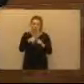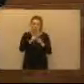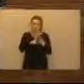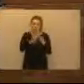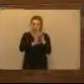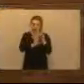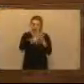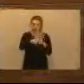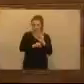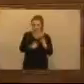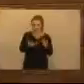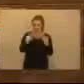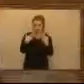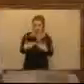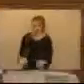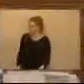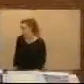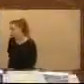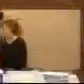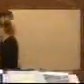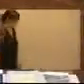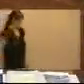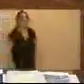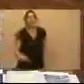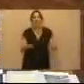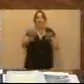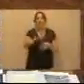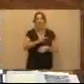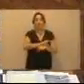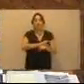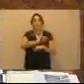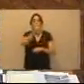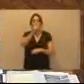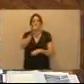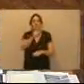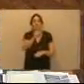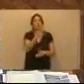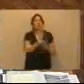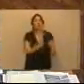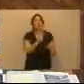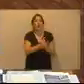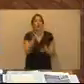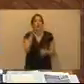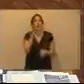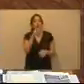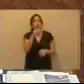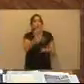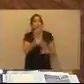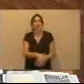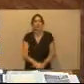esa normativa. Muchas gracias. Gracias, señor consejero. Señora Montejo tiene de nuevo la palabra.